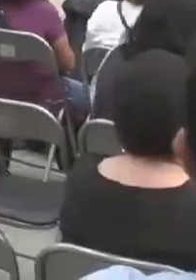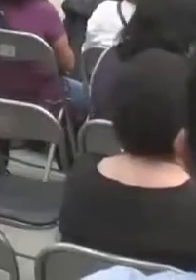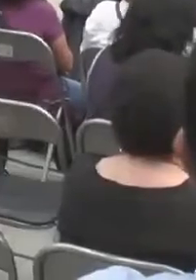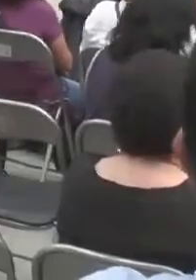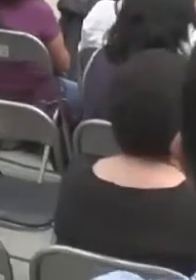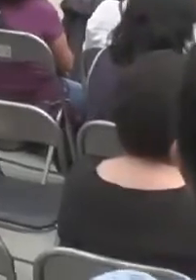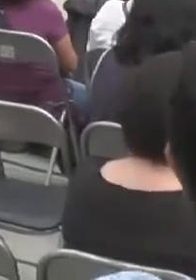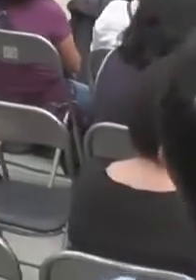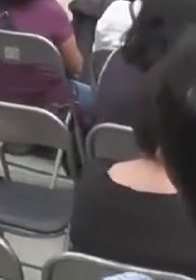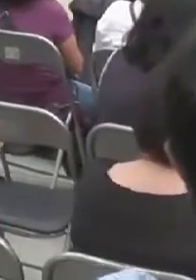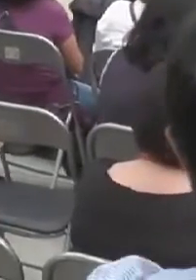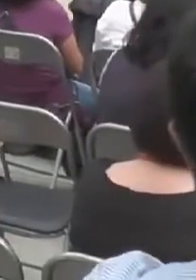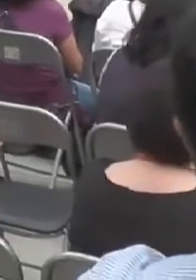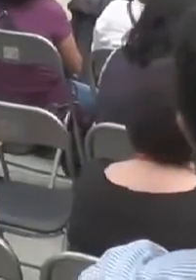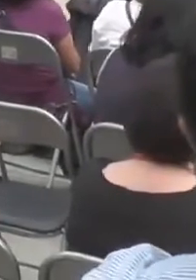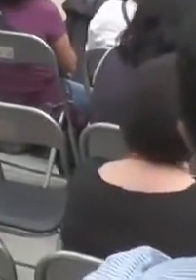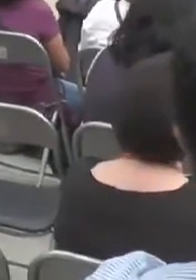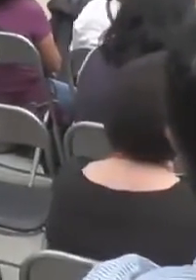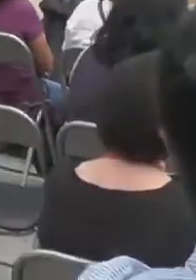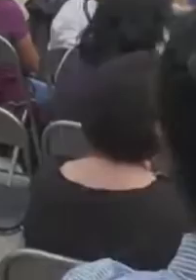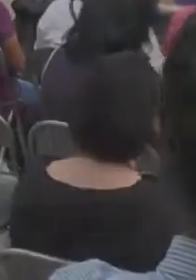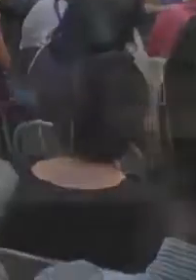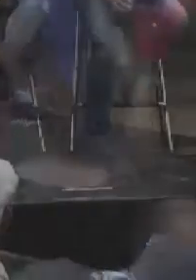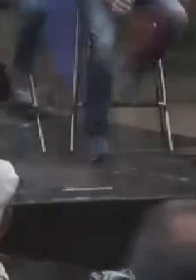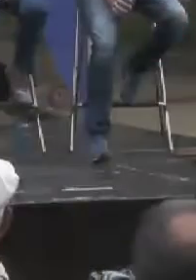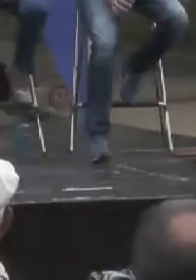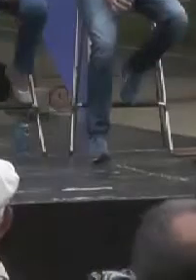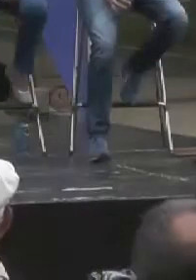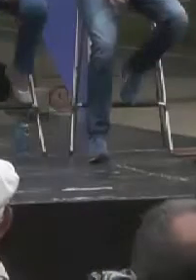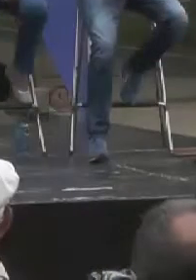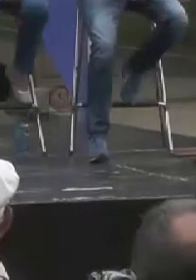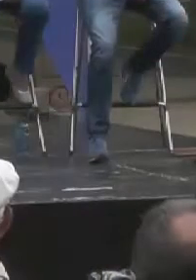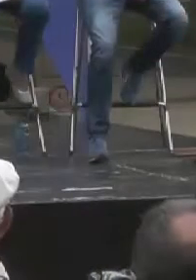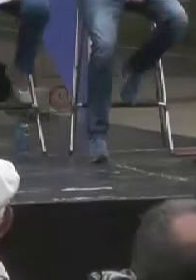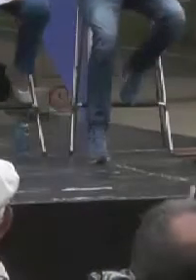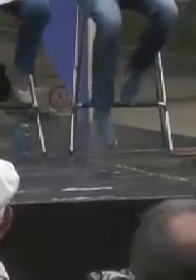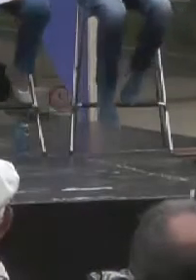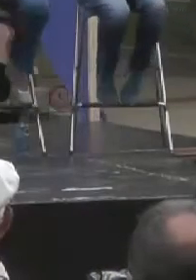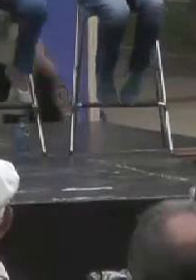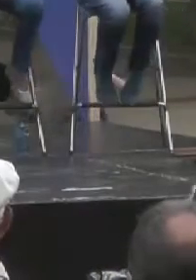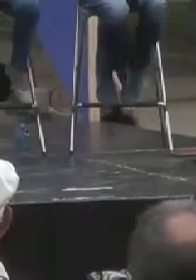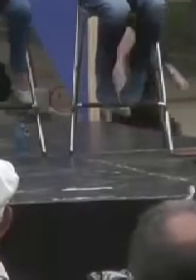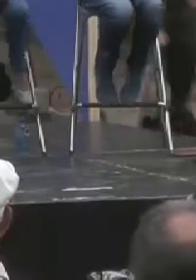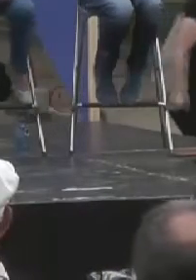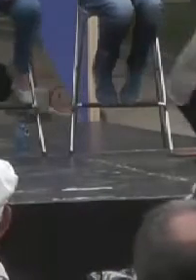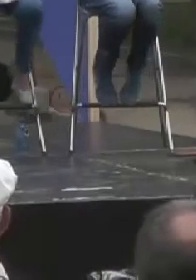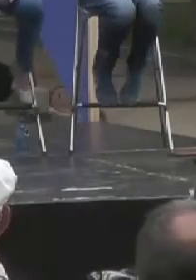E agora pasovos coa secretaria xeral de Podemos, Carmen Santos.